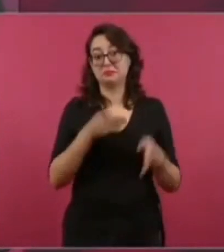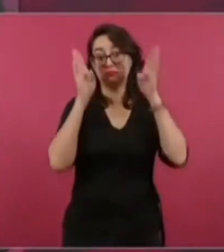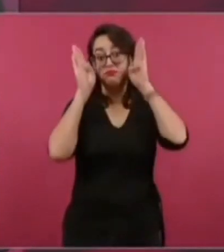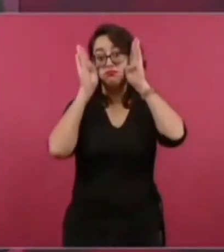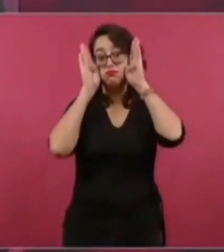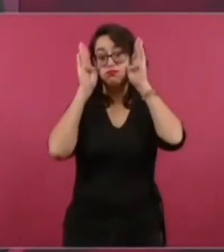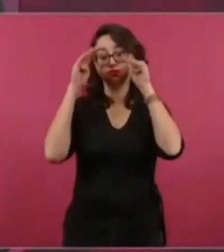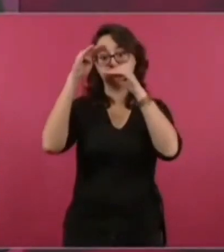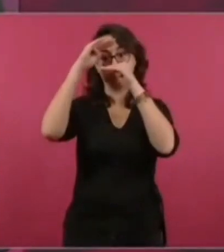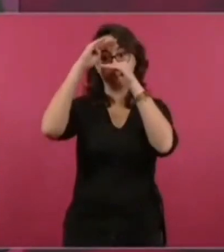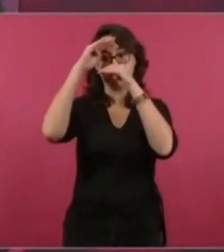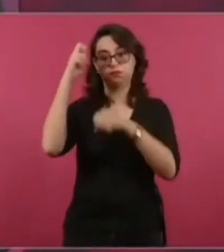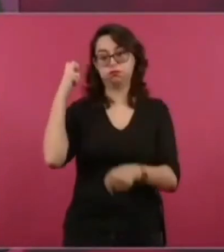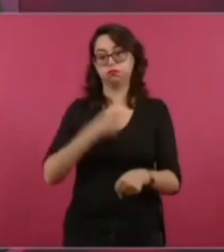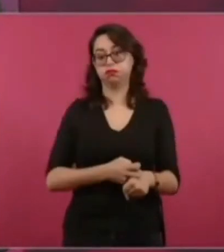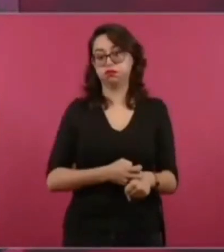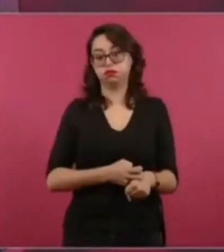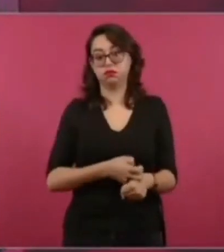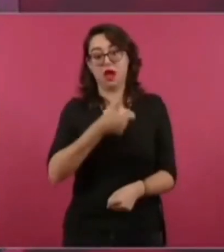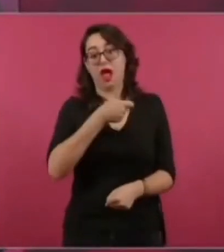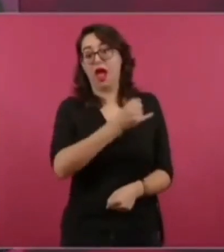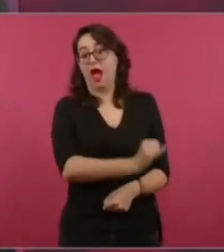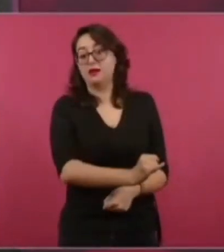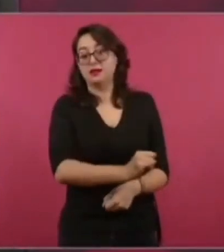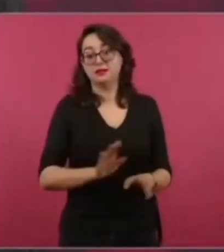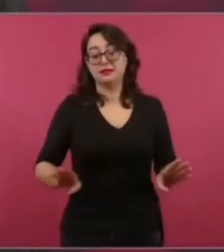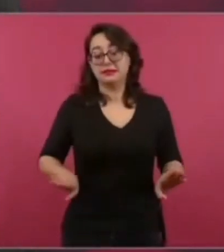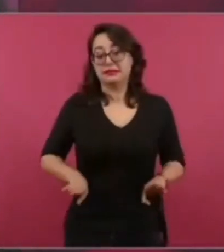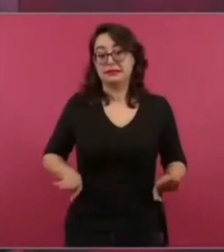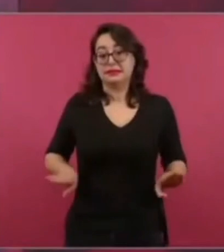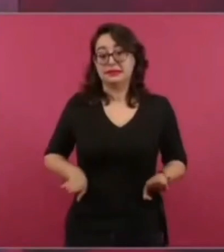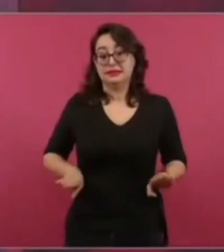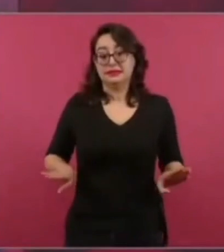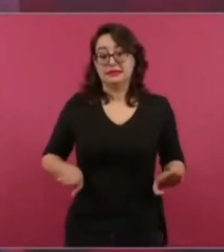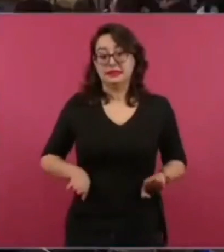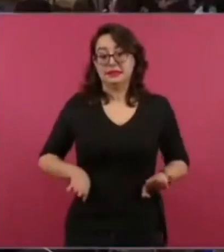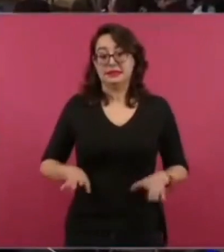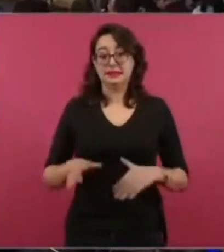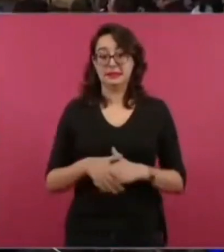con el bloque conservador. Es muy claro.